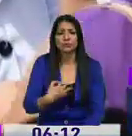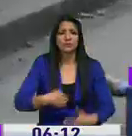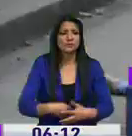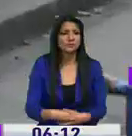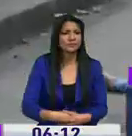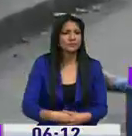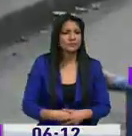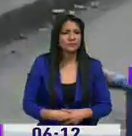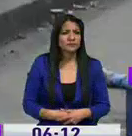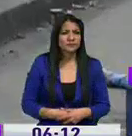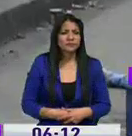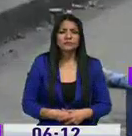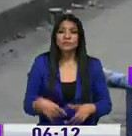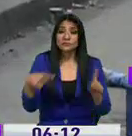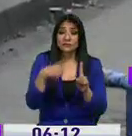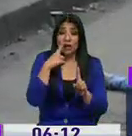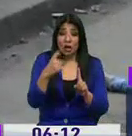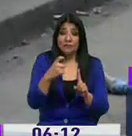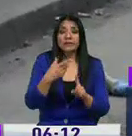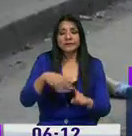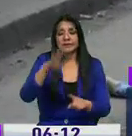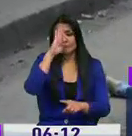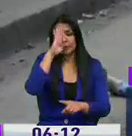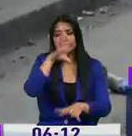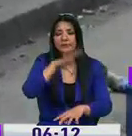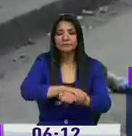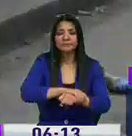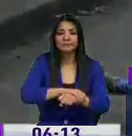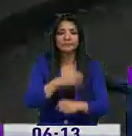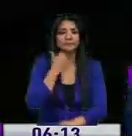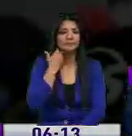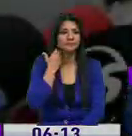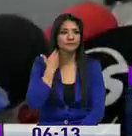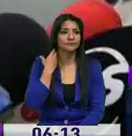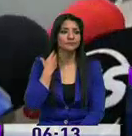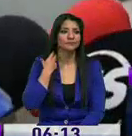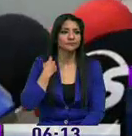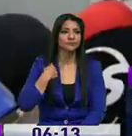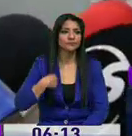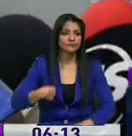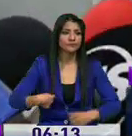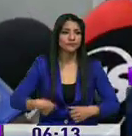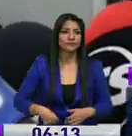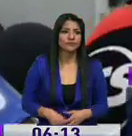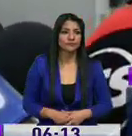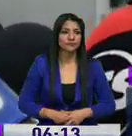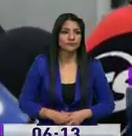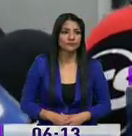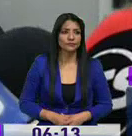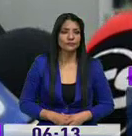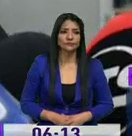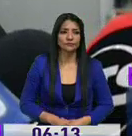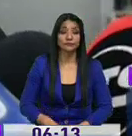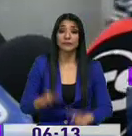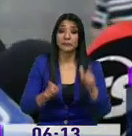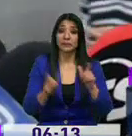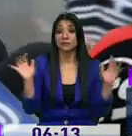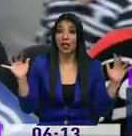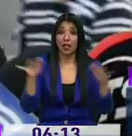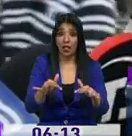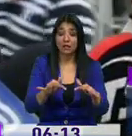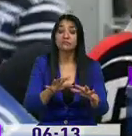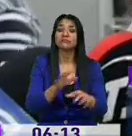el implicado fue capturado unas cuadras más adelante fue detenido con la ayuda de las personas civiles